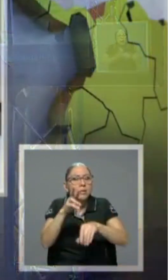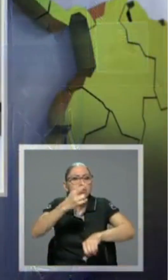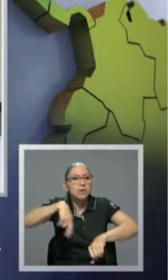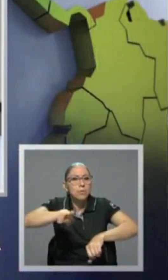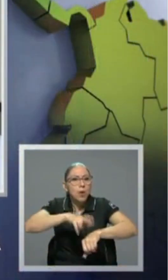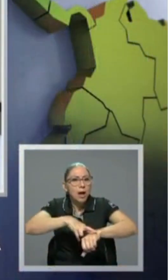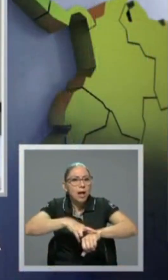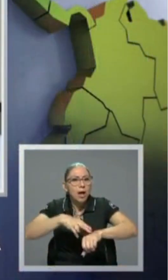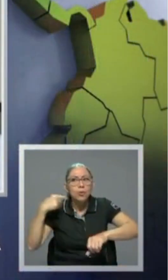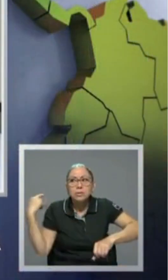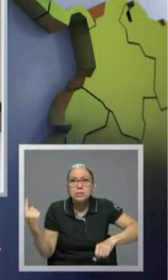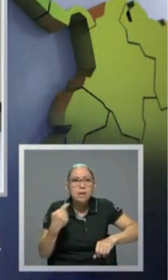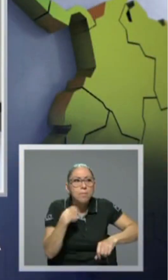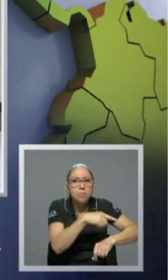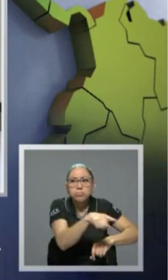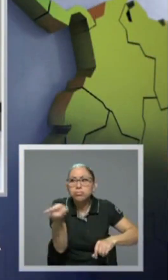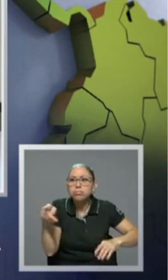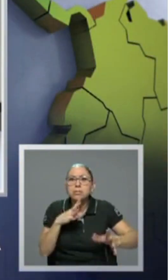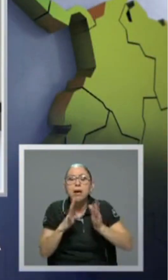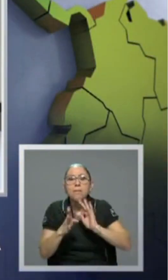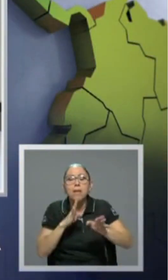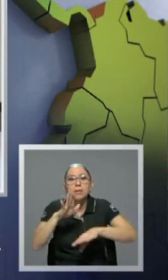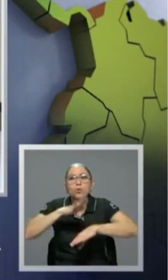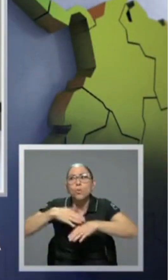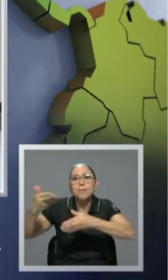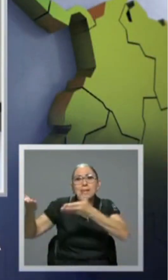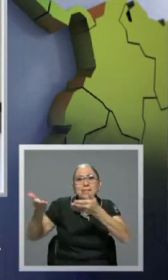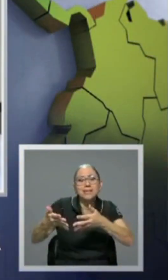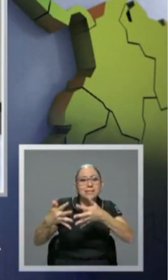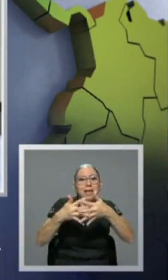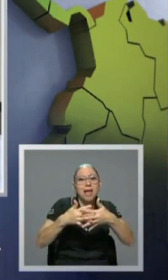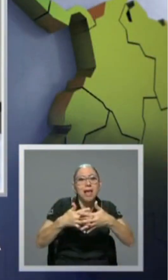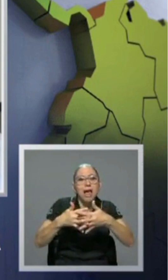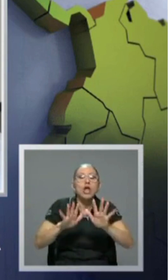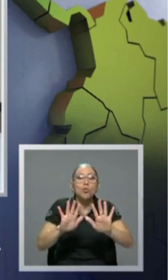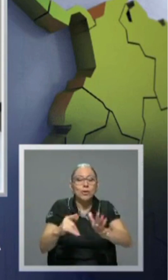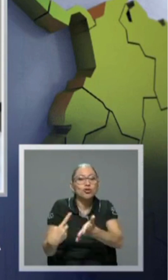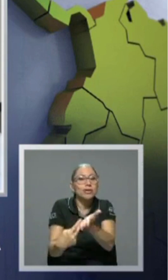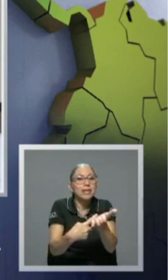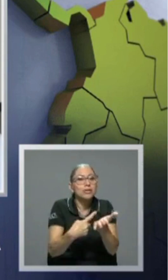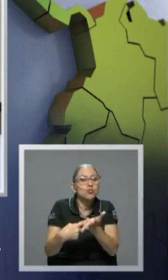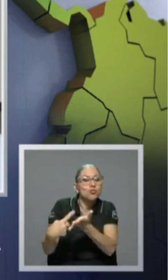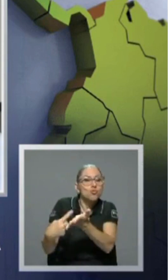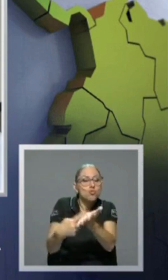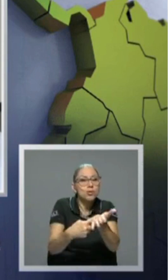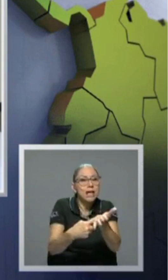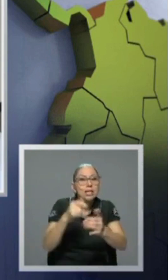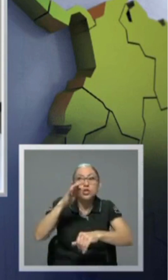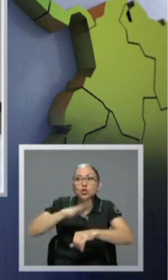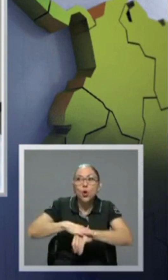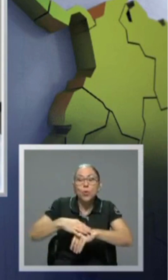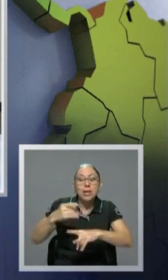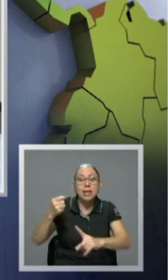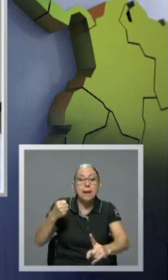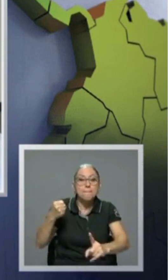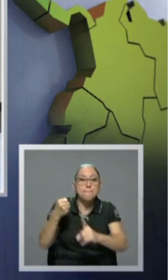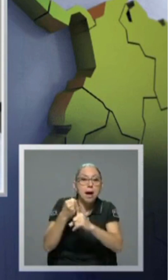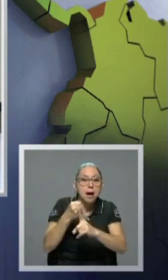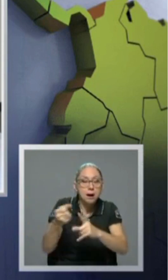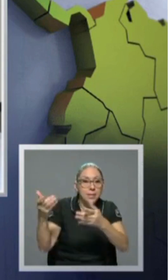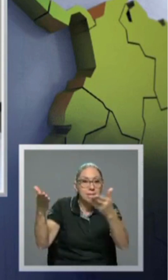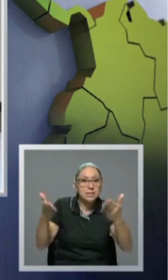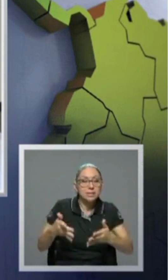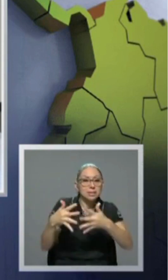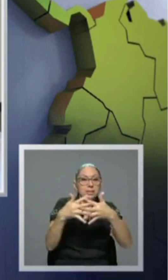hablaba continuamente de la presencia de Estados Unidos, cuando se discute, perdón, por la historiografía, el impacto de la presencia estadounidense,